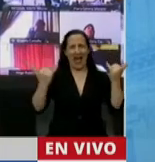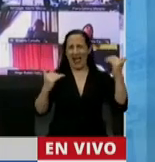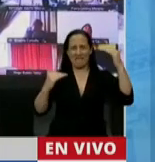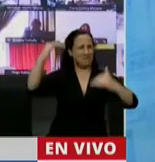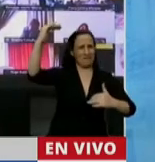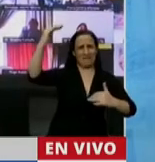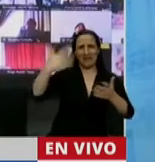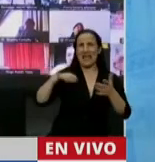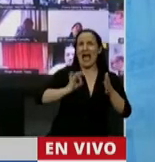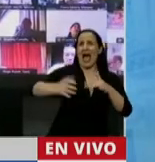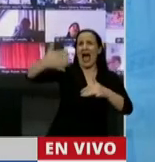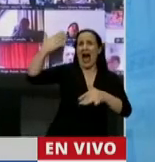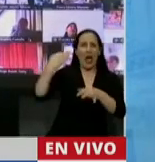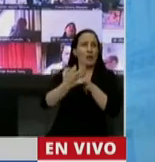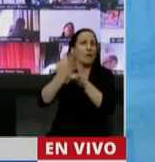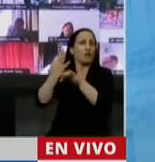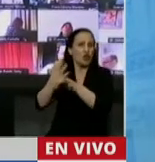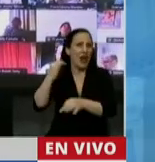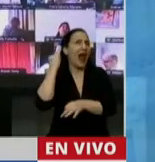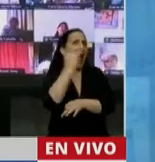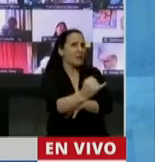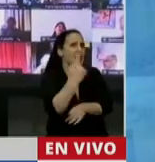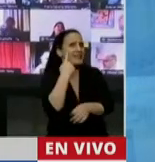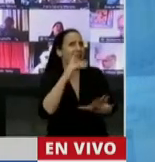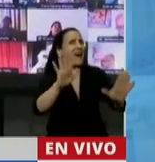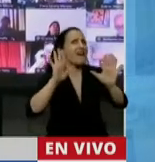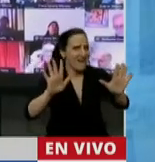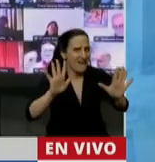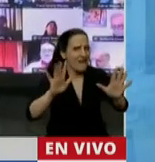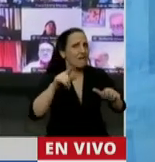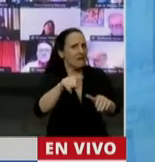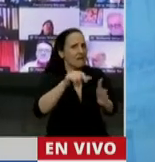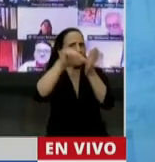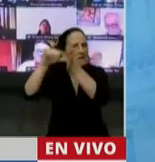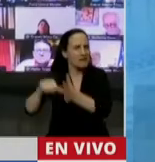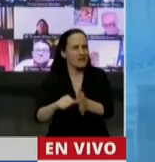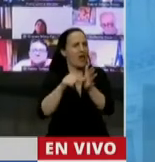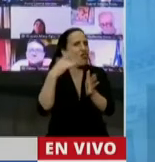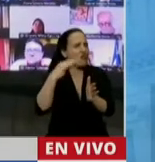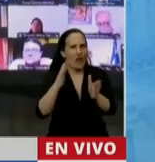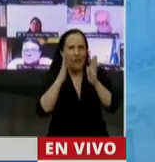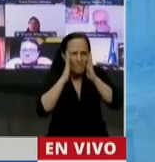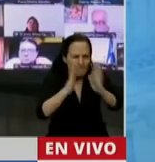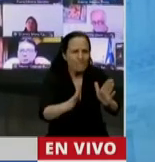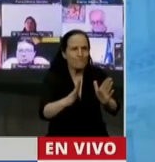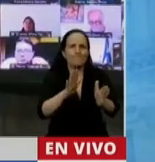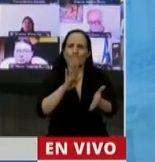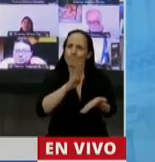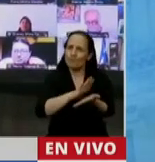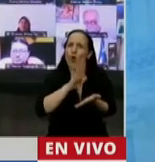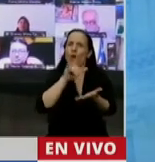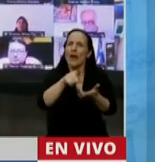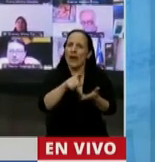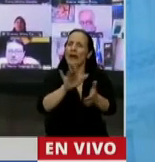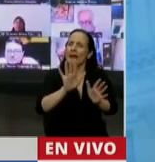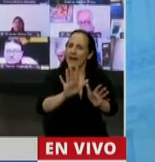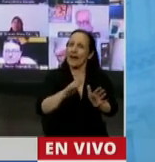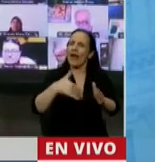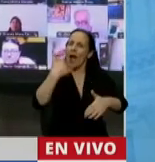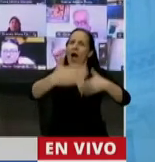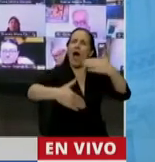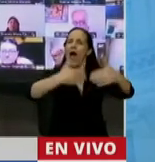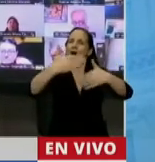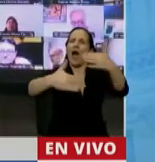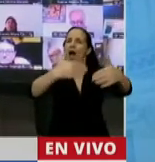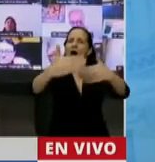seguir con eso. No, vas a seguir con los cultivos. Veremos. La esperemos. Verdad es que yo te digo, yo estoy a la expectativa. Ojalá sí sea, porque